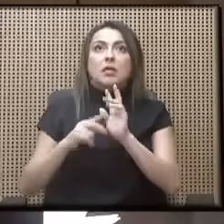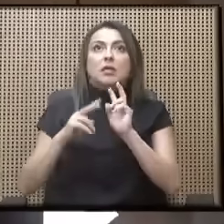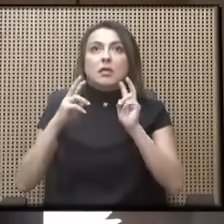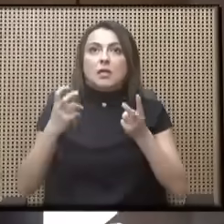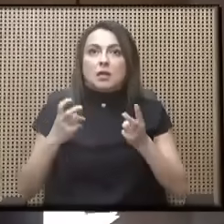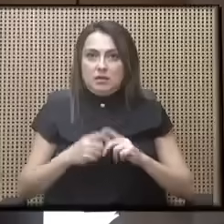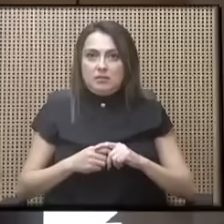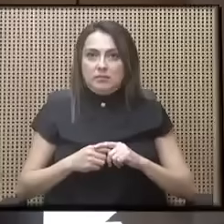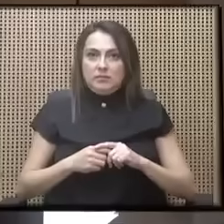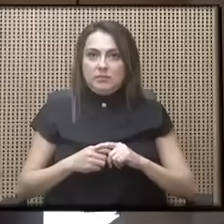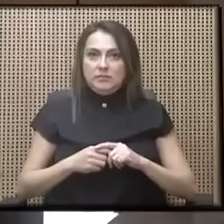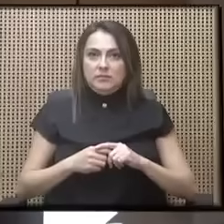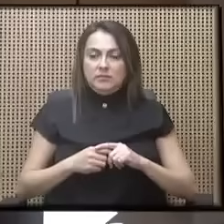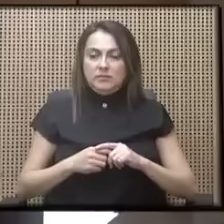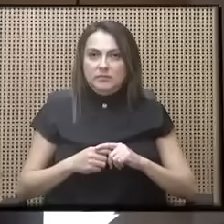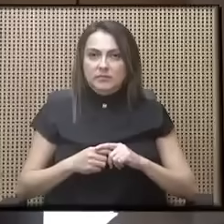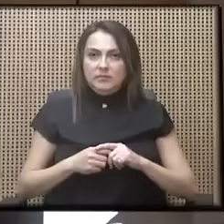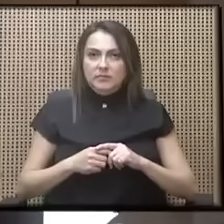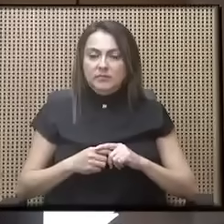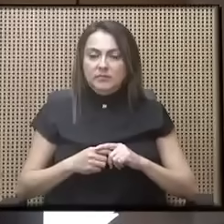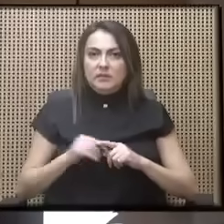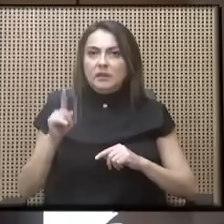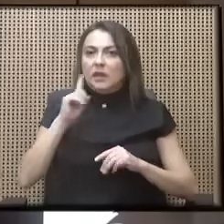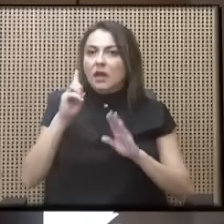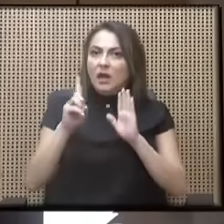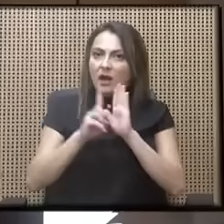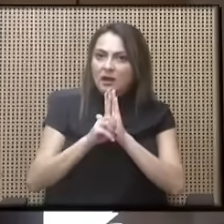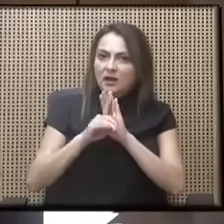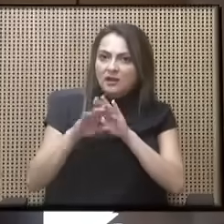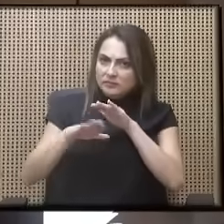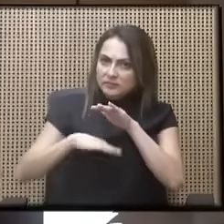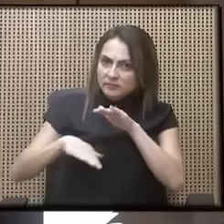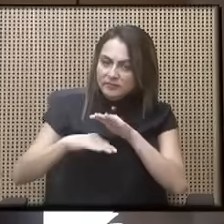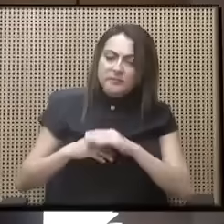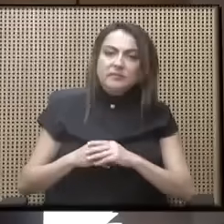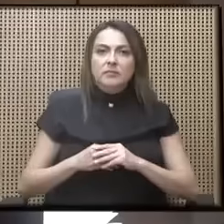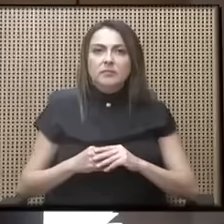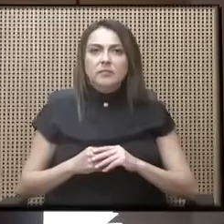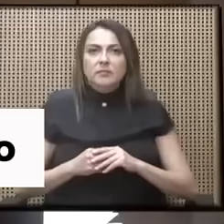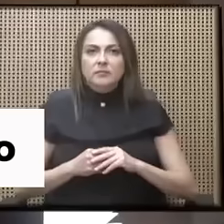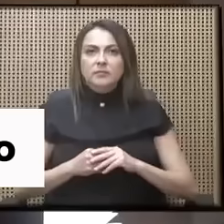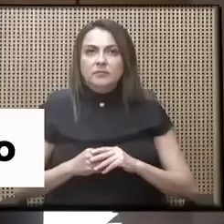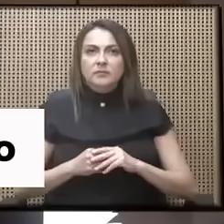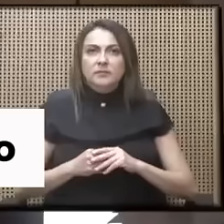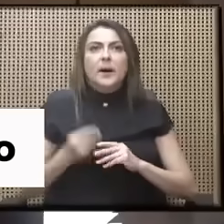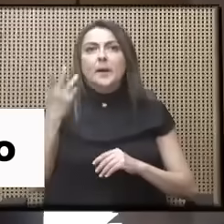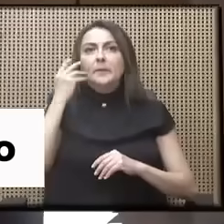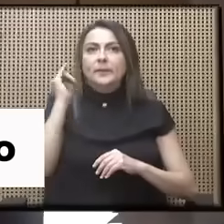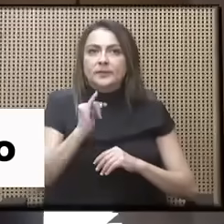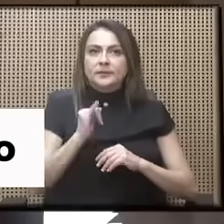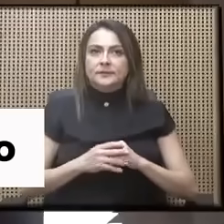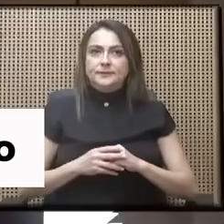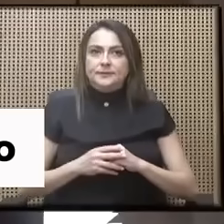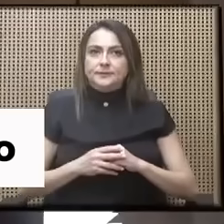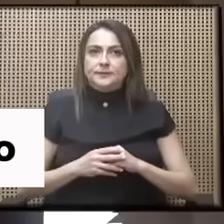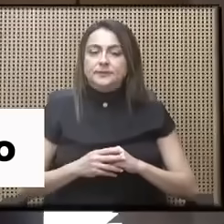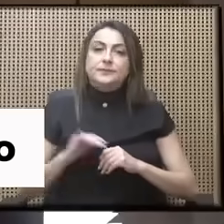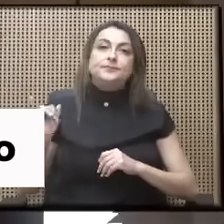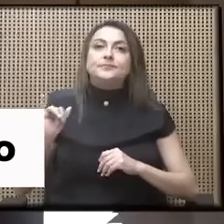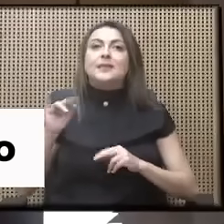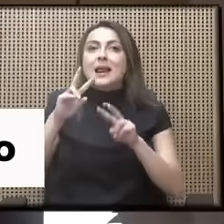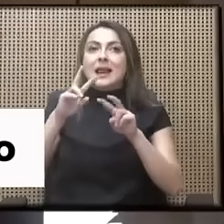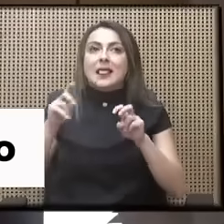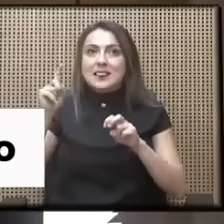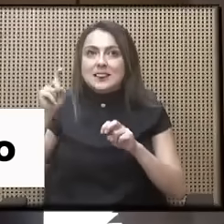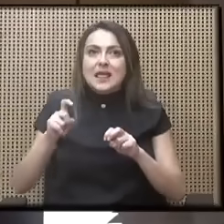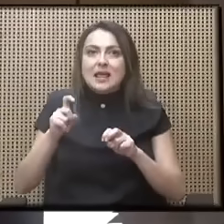materia de derechos fundamentales. Y por eso el análisis debe